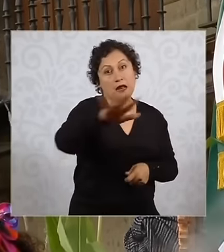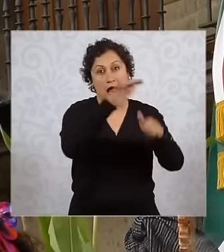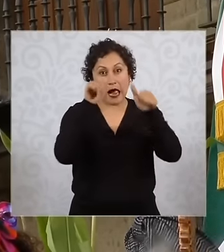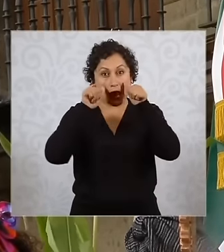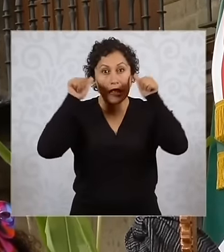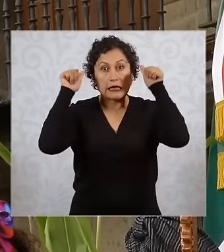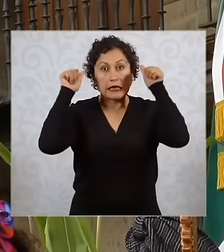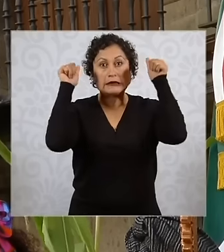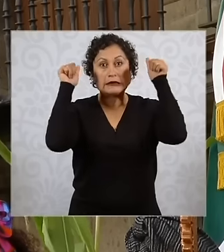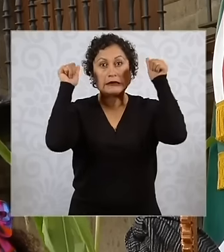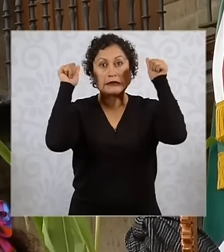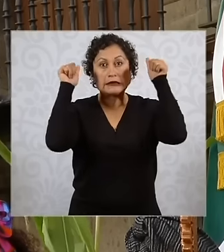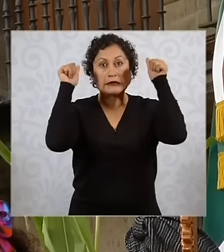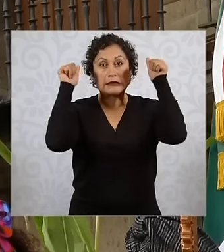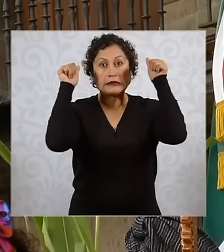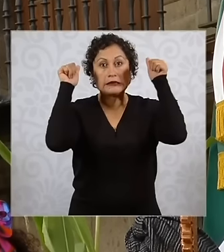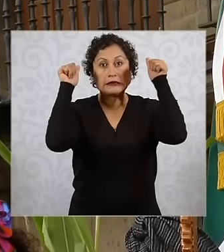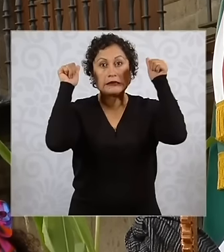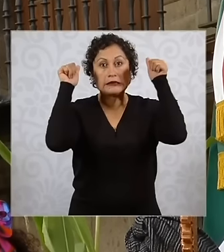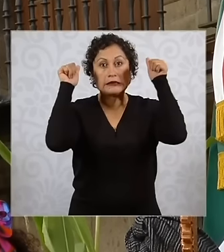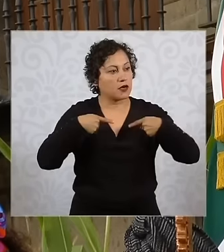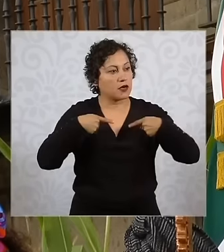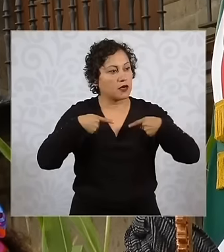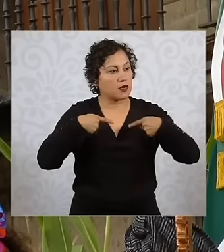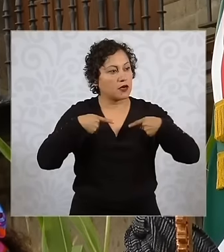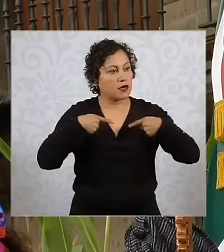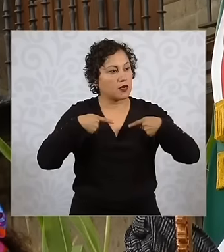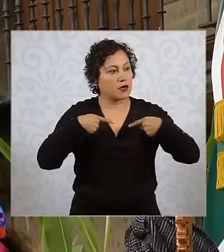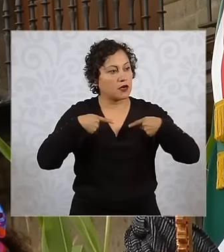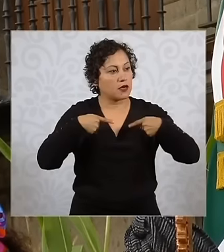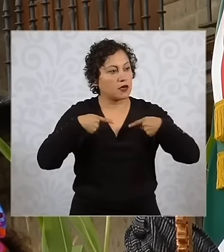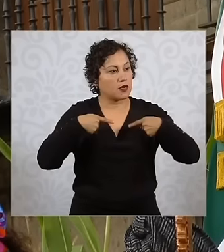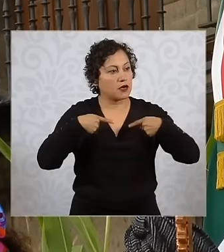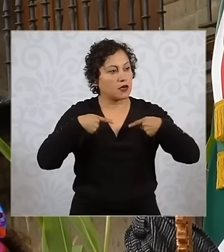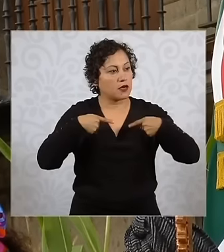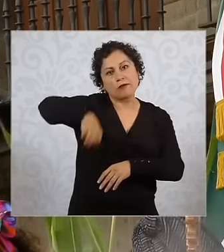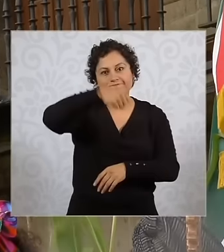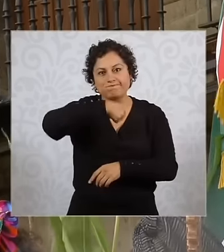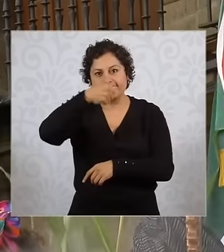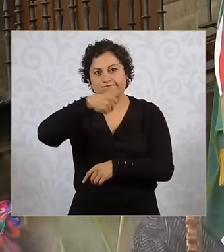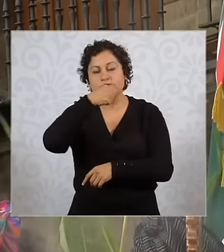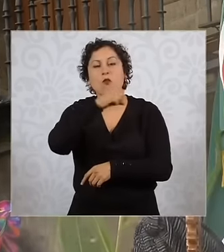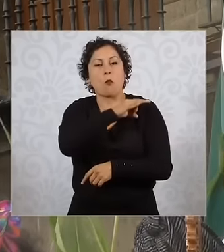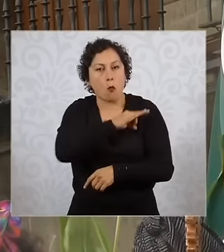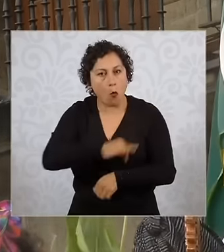a la salud casa por casa de todos los adultos mayores.